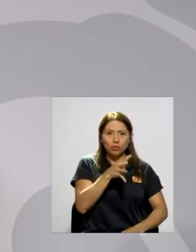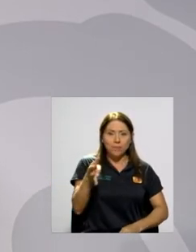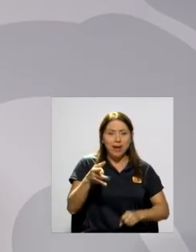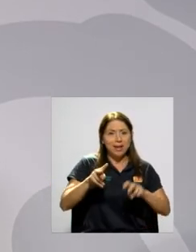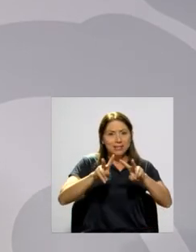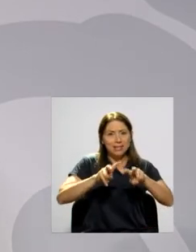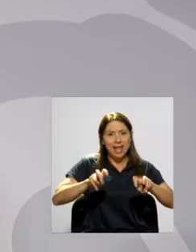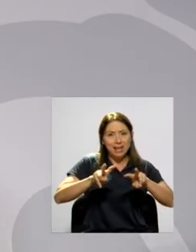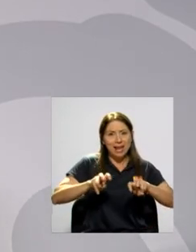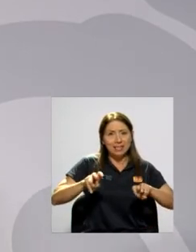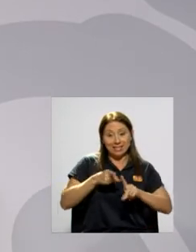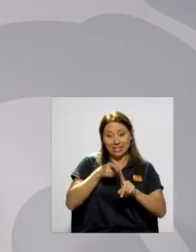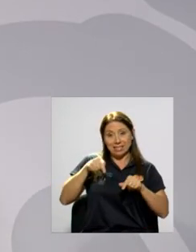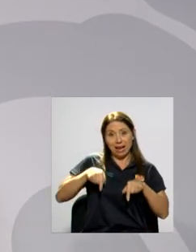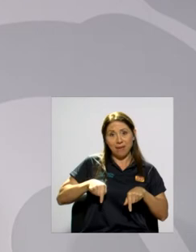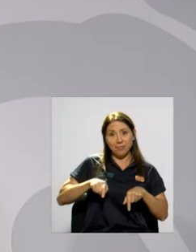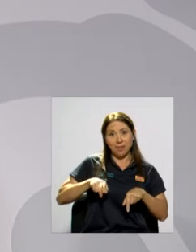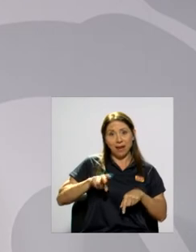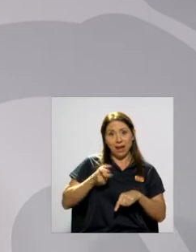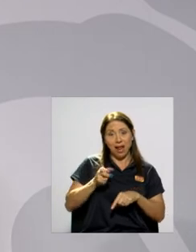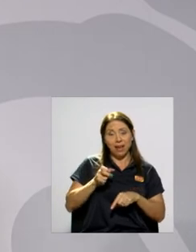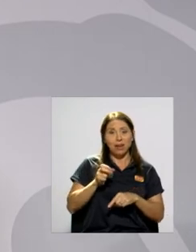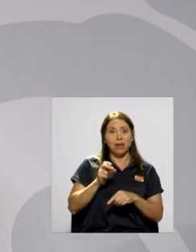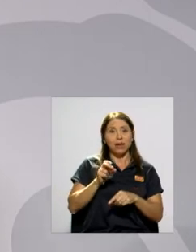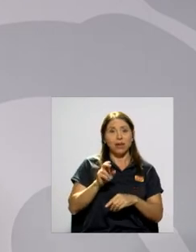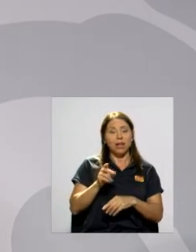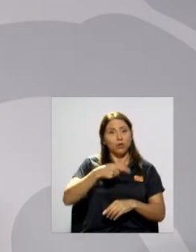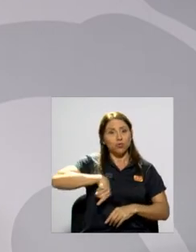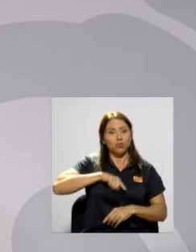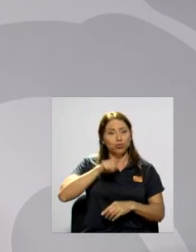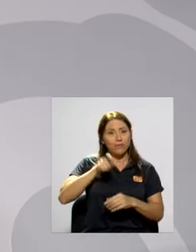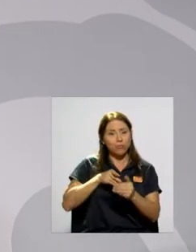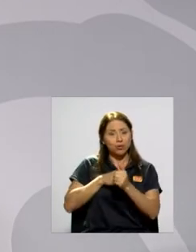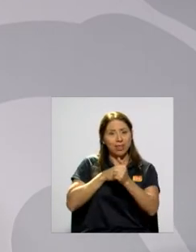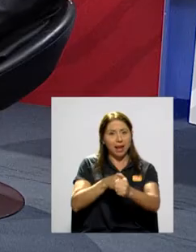que desde el canal definitivamente debemos de liderarlo.